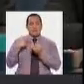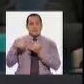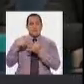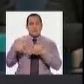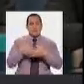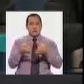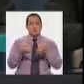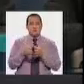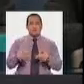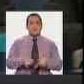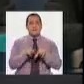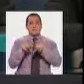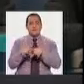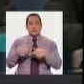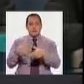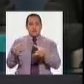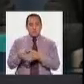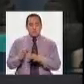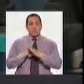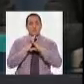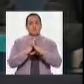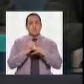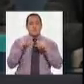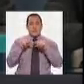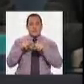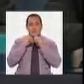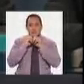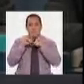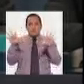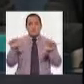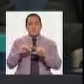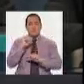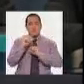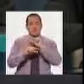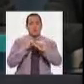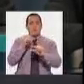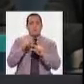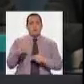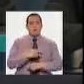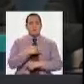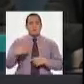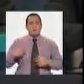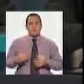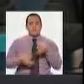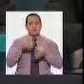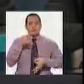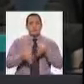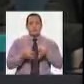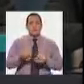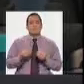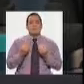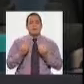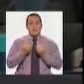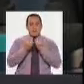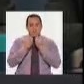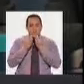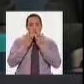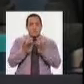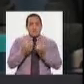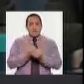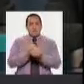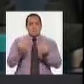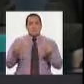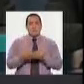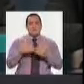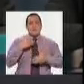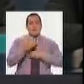todos los partidos, incluida la oposición, ha sido convocada de manera periódica al Ministerio de Justicia para ser informada de los